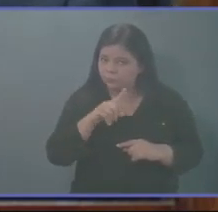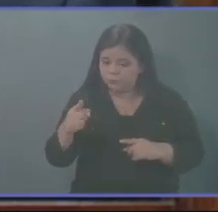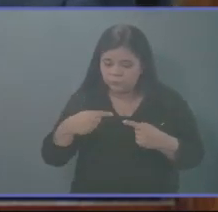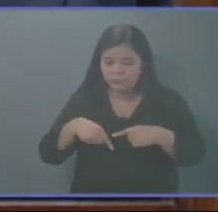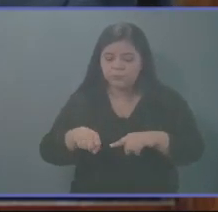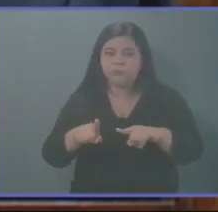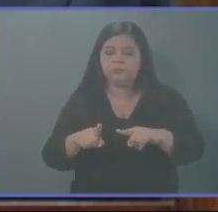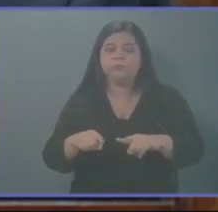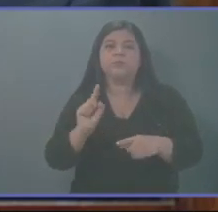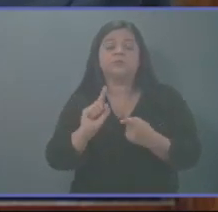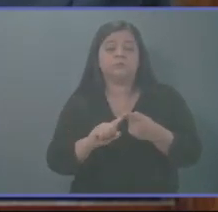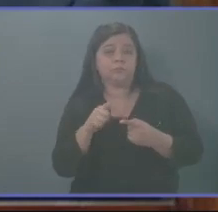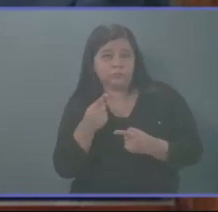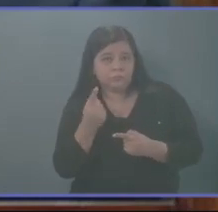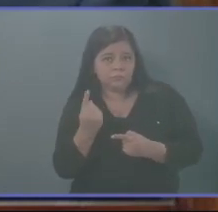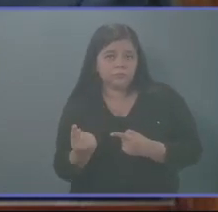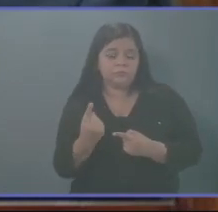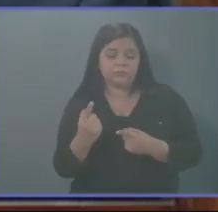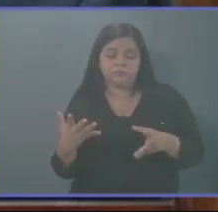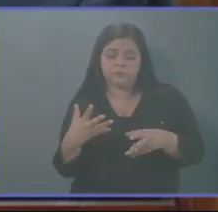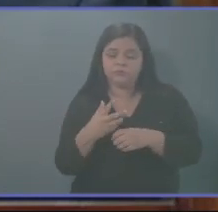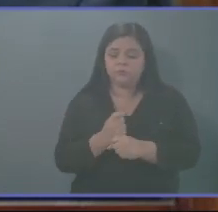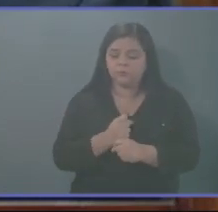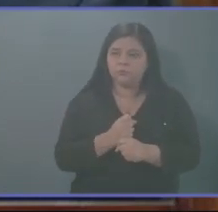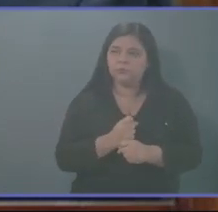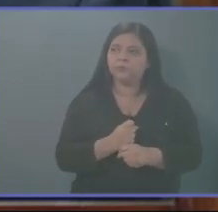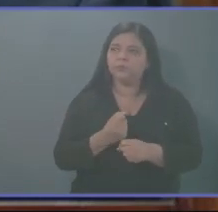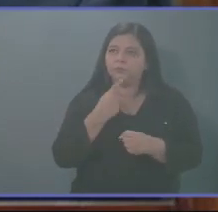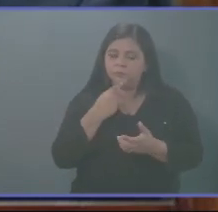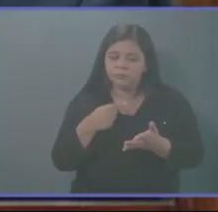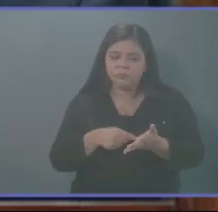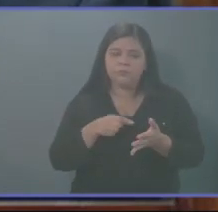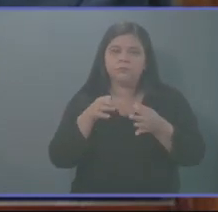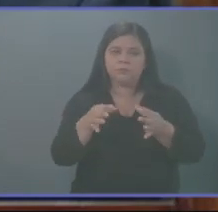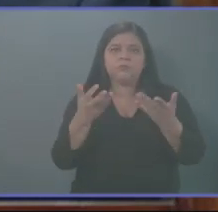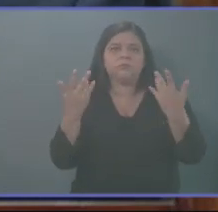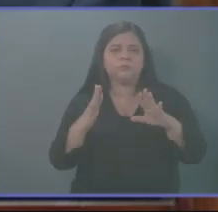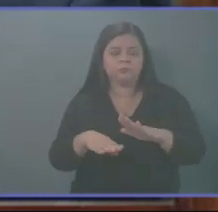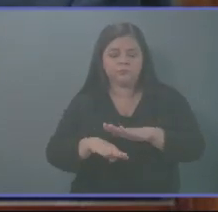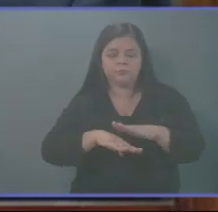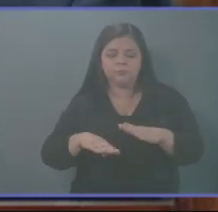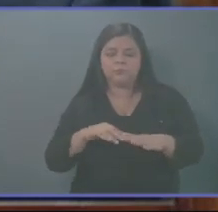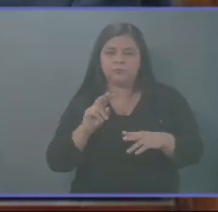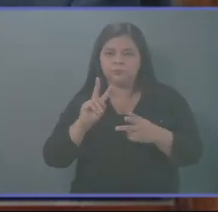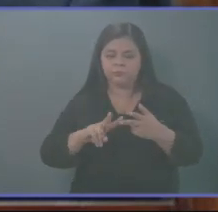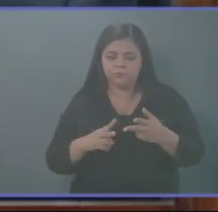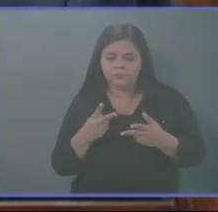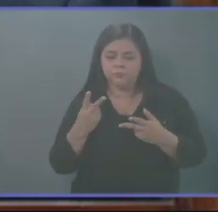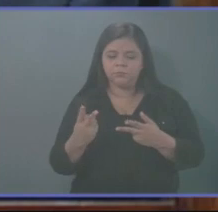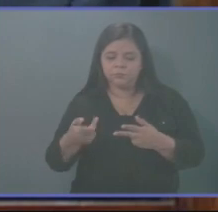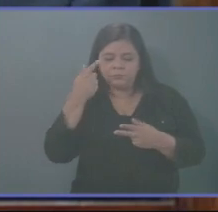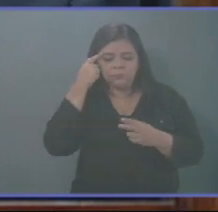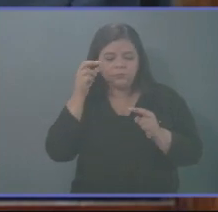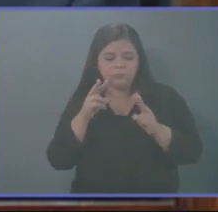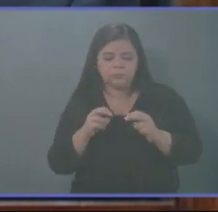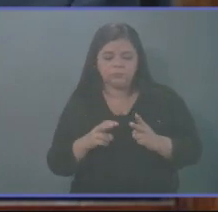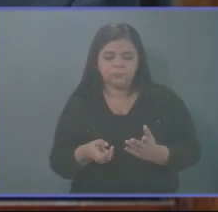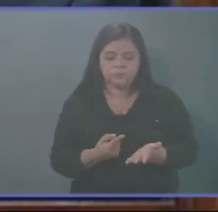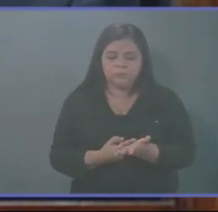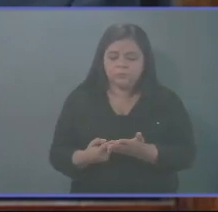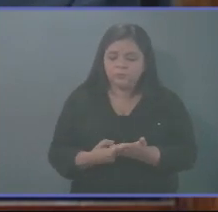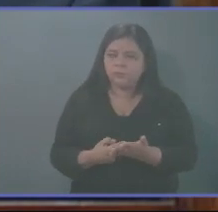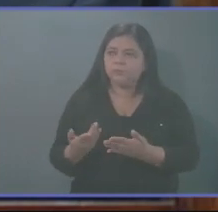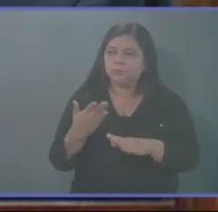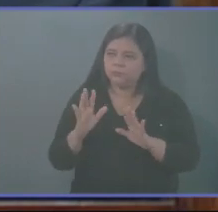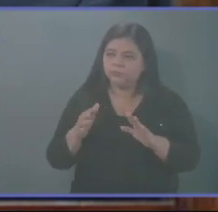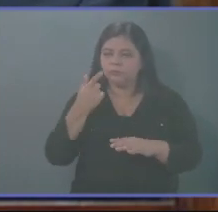esta procede primero de la conclusión que de la denuncia se encuentra fundada y segundo del análisis y discusión de las pruebas que